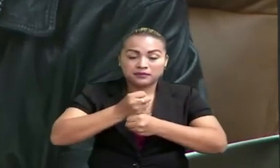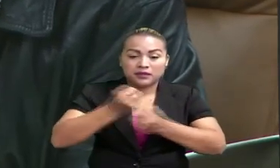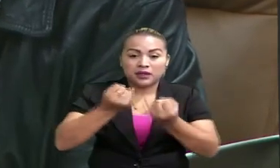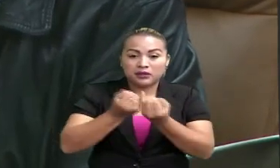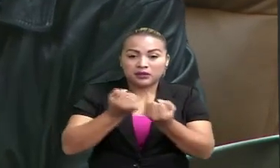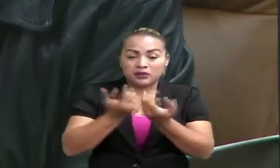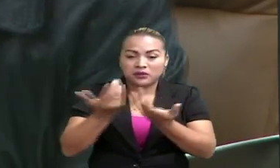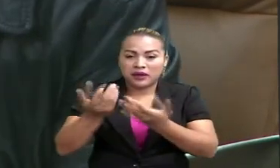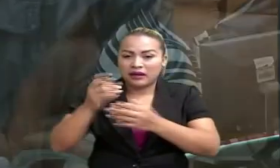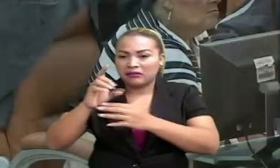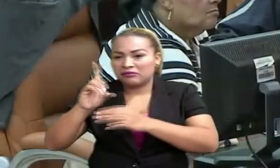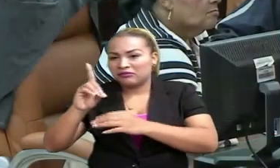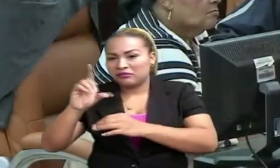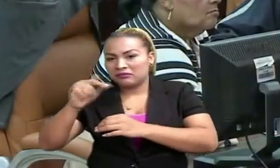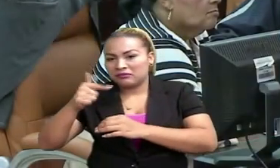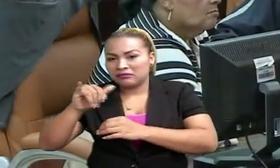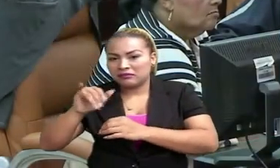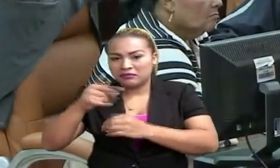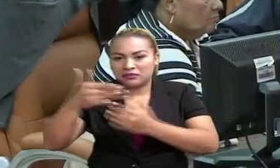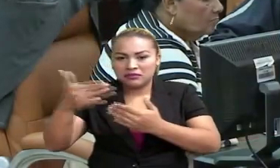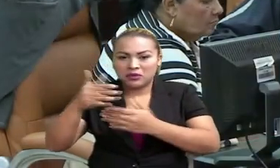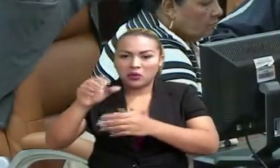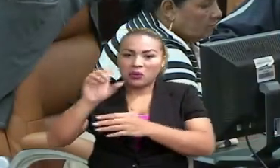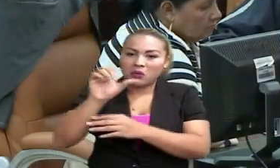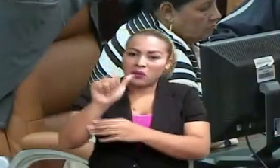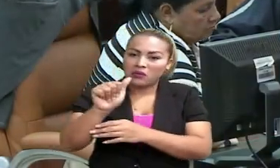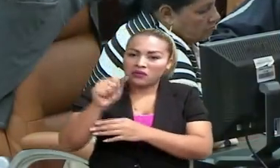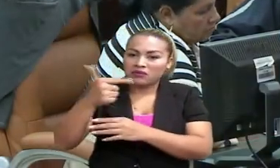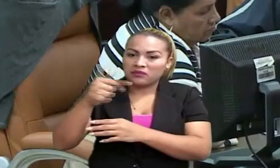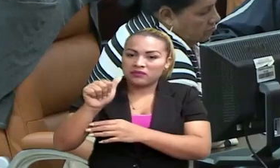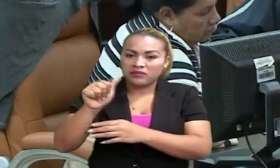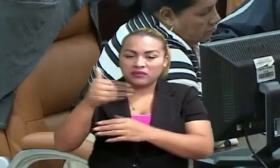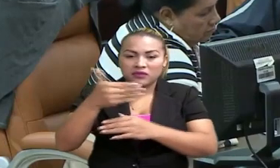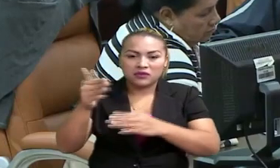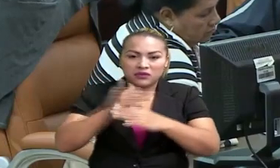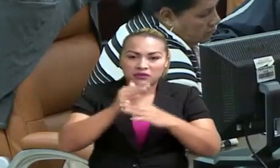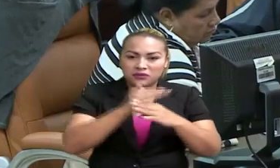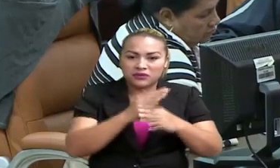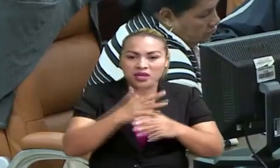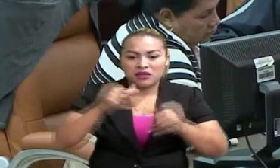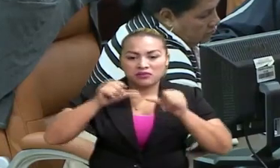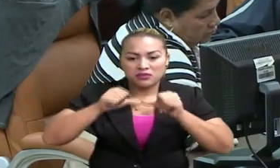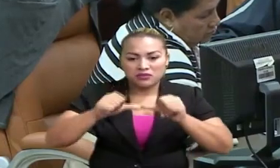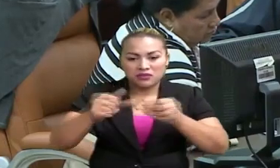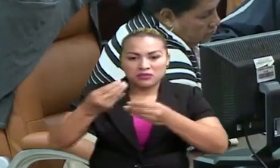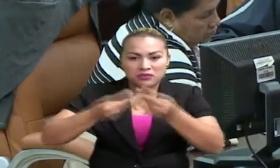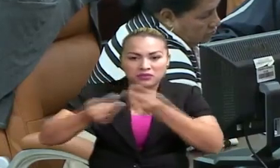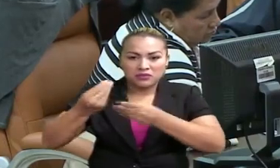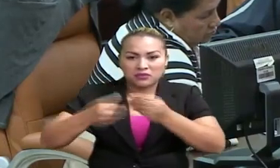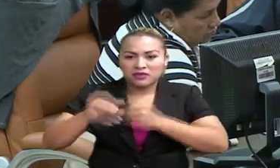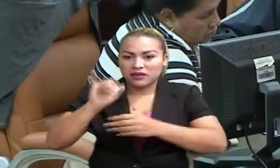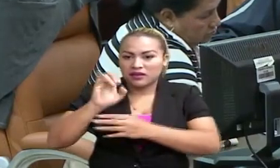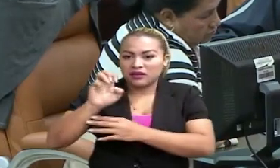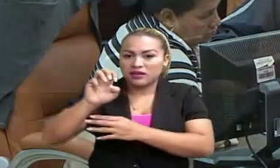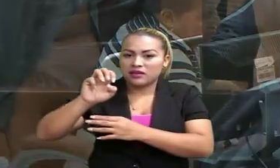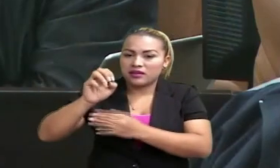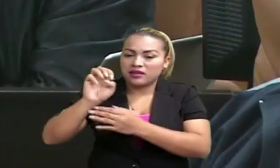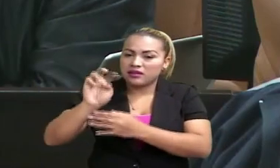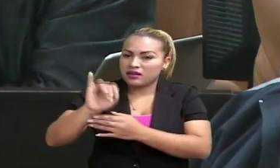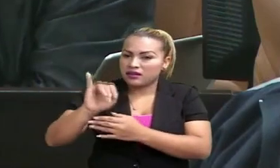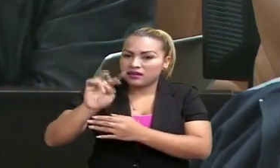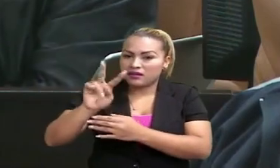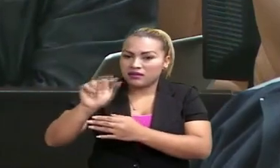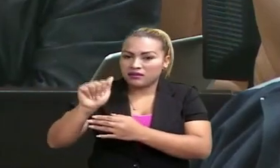recaudadores para garantizar un incremento significativo en las recaudaciones y seguir financiando el gasto público. Una reforma,